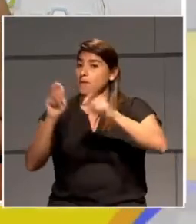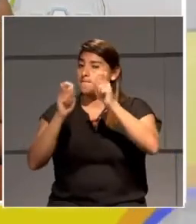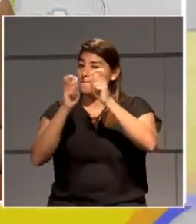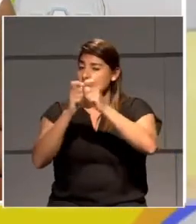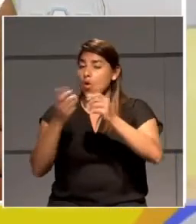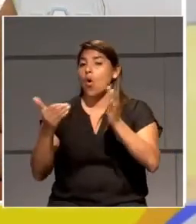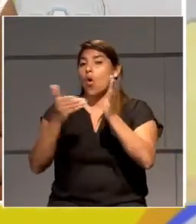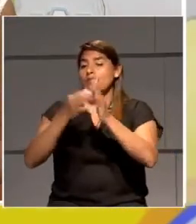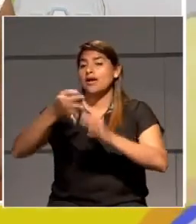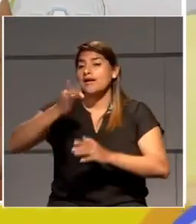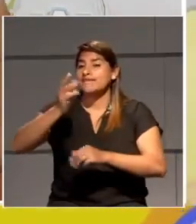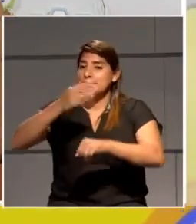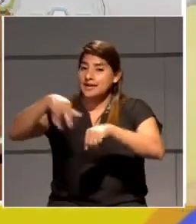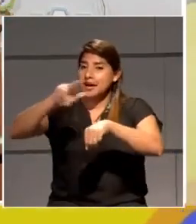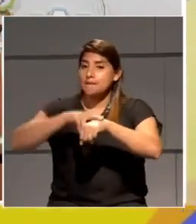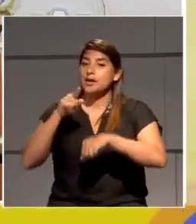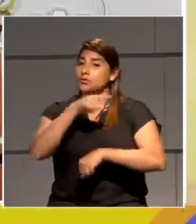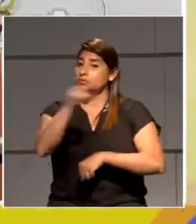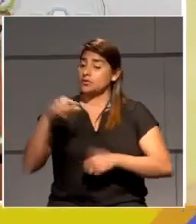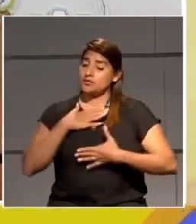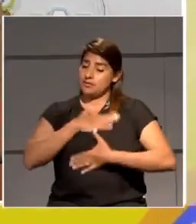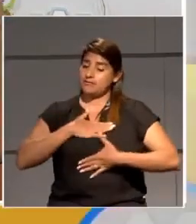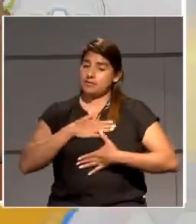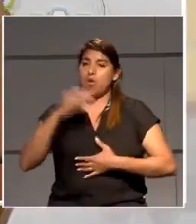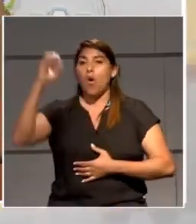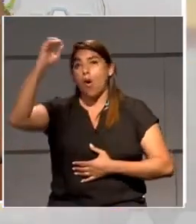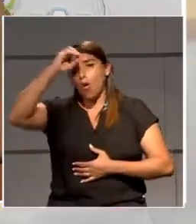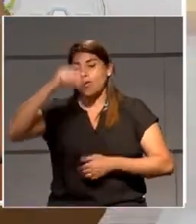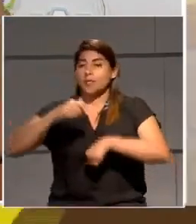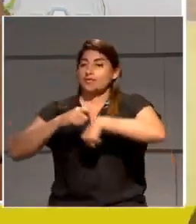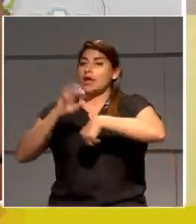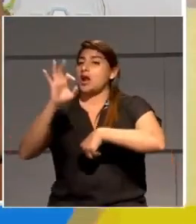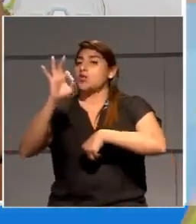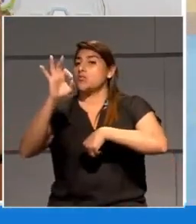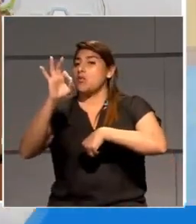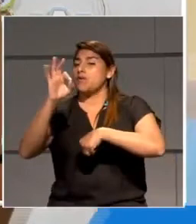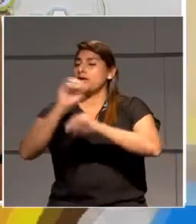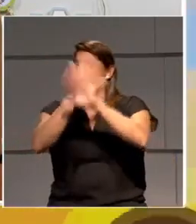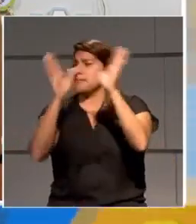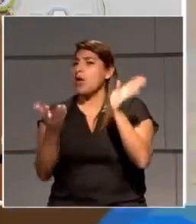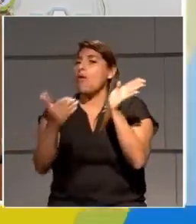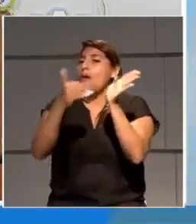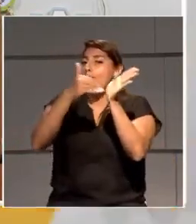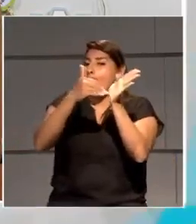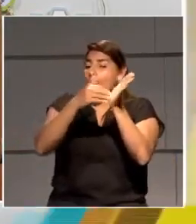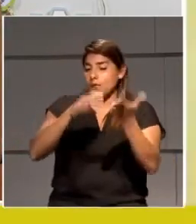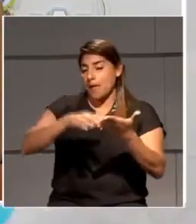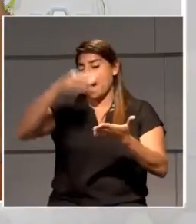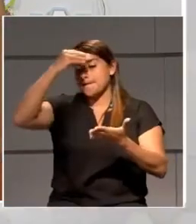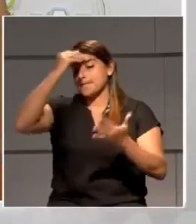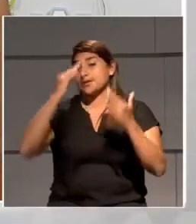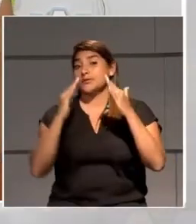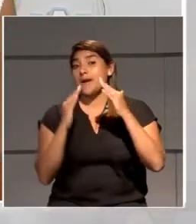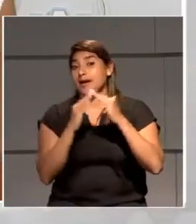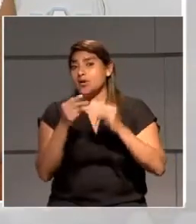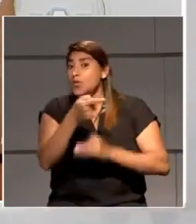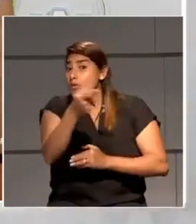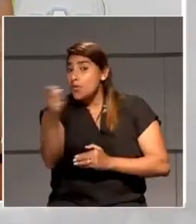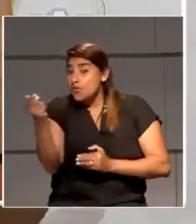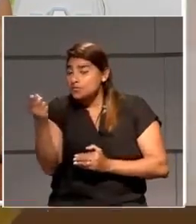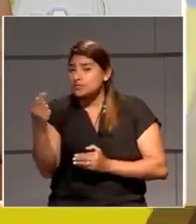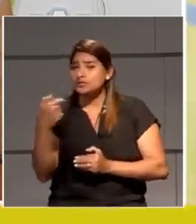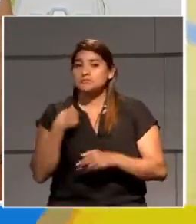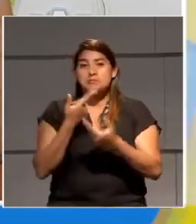otro Café Nacional para que lo disfrutemos y obviamente a las 9 en punto de la mañana regresaremos con otro Aprendo en Casa. Si usted